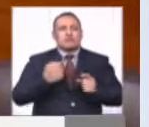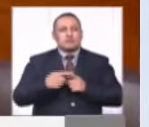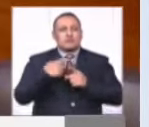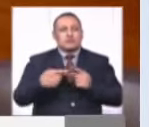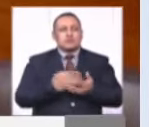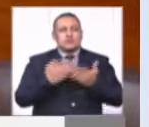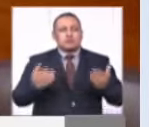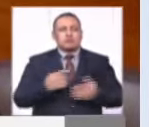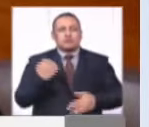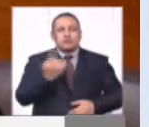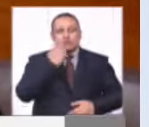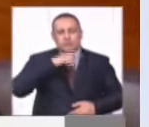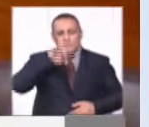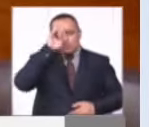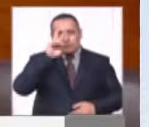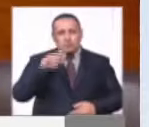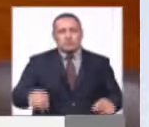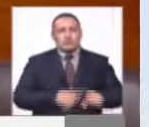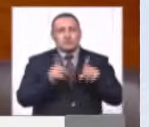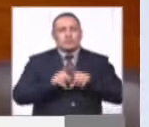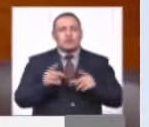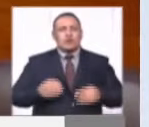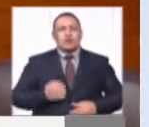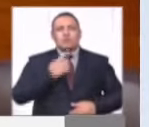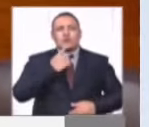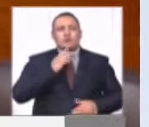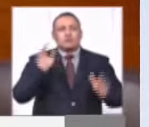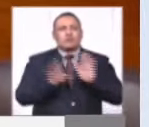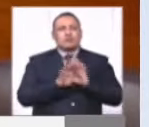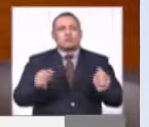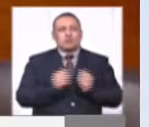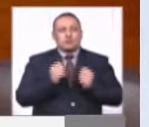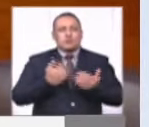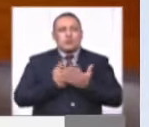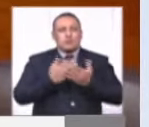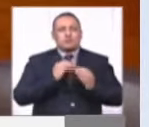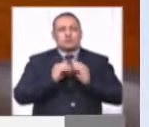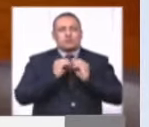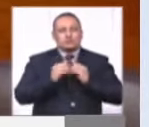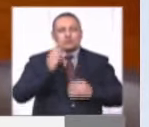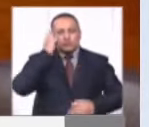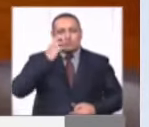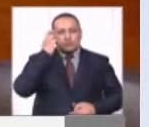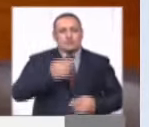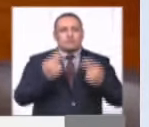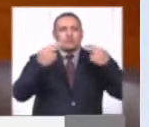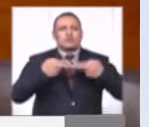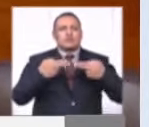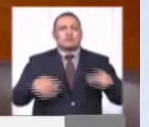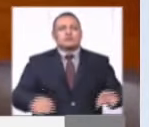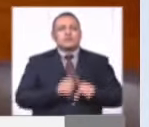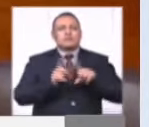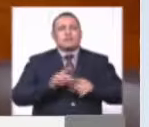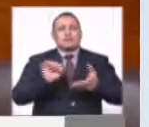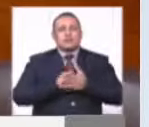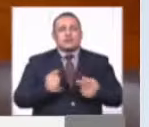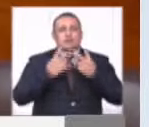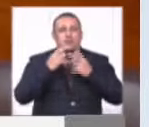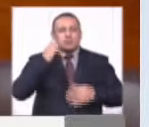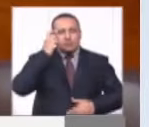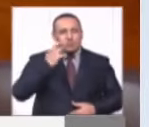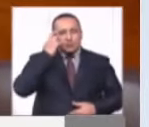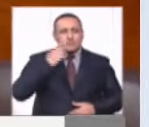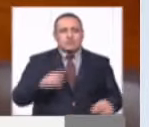recursos en todo el país, como es la implantación de una política de fronteras. Cuando vemos la